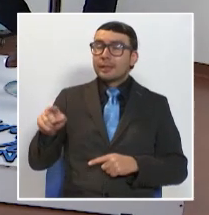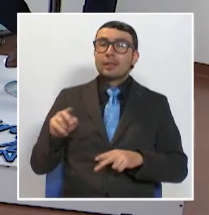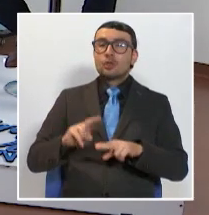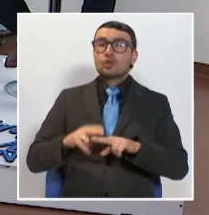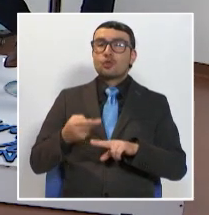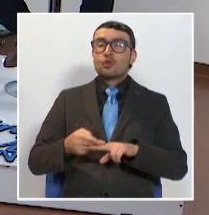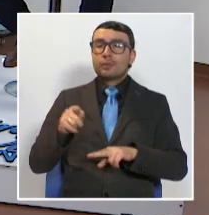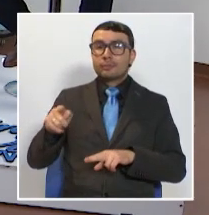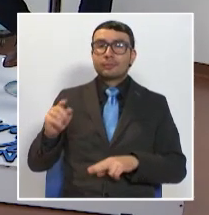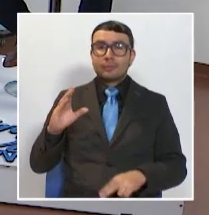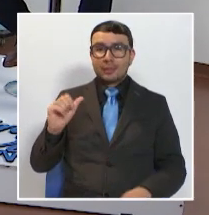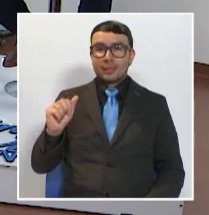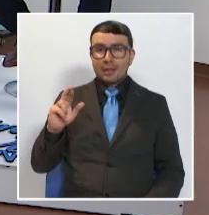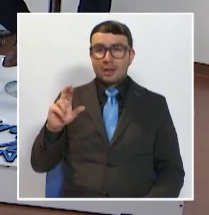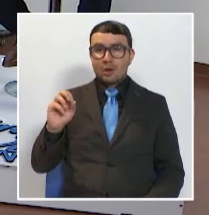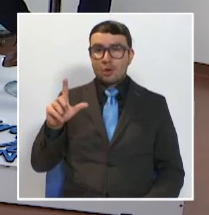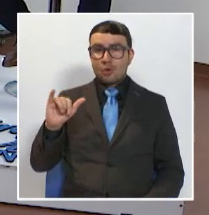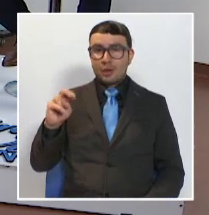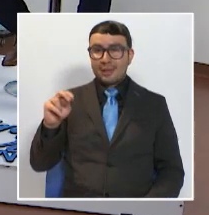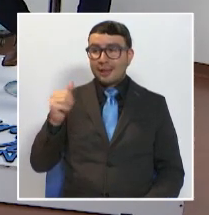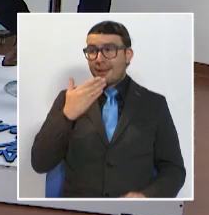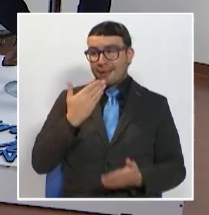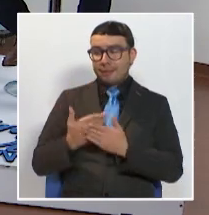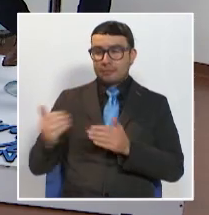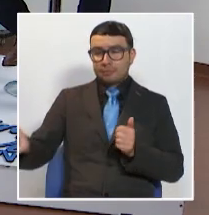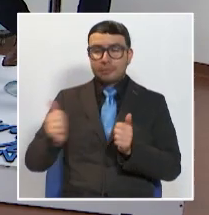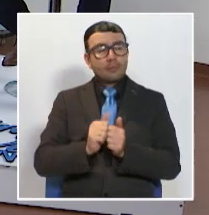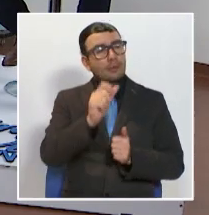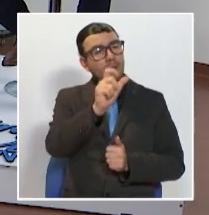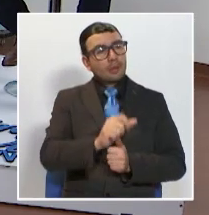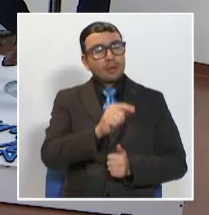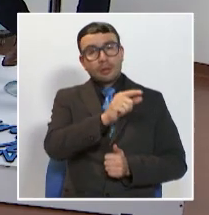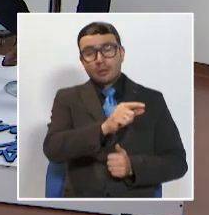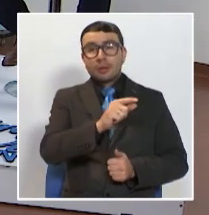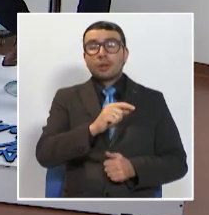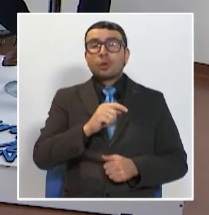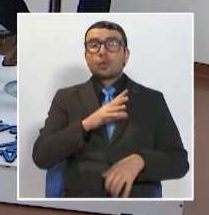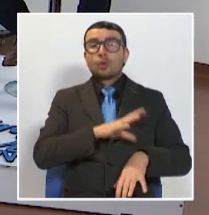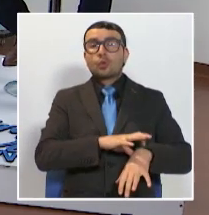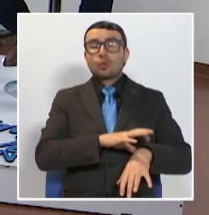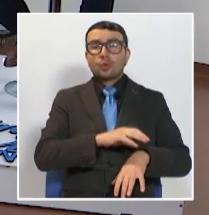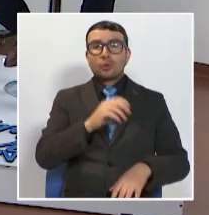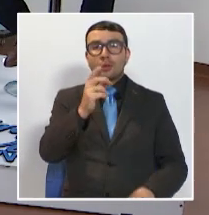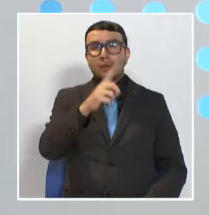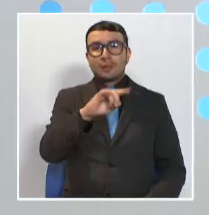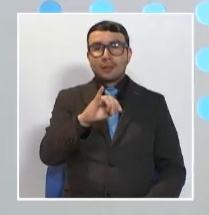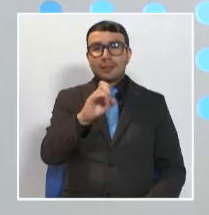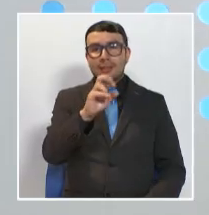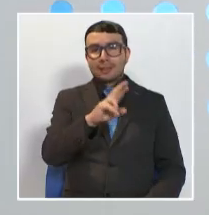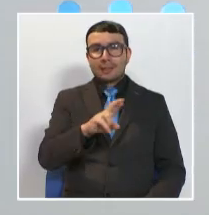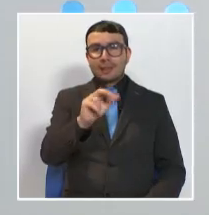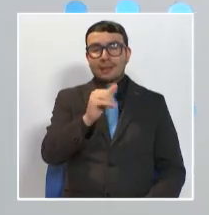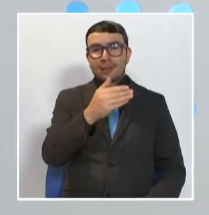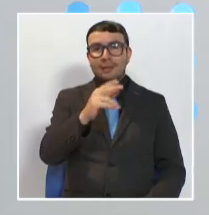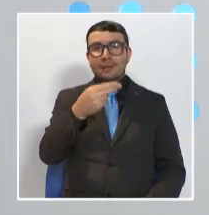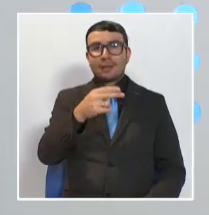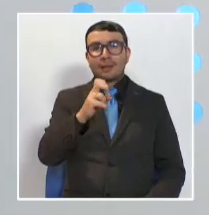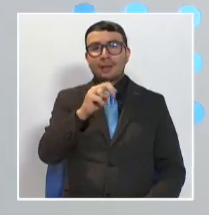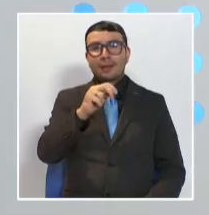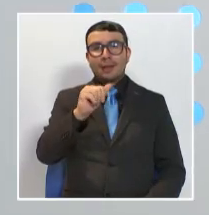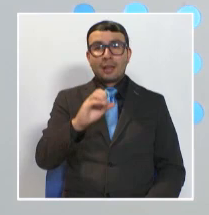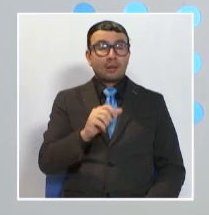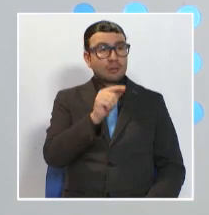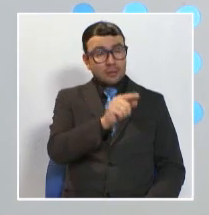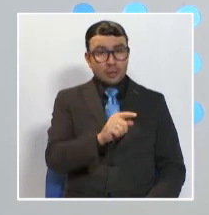Carolina, y al doctor Jaime Alberto Sierra Henao, que es médico cirujano y especialista de una